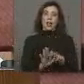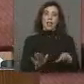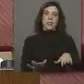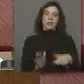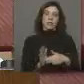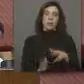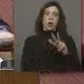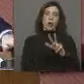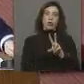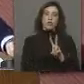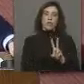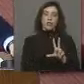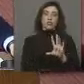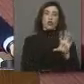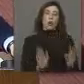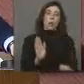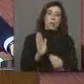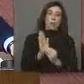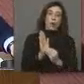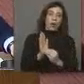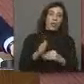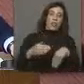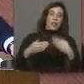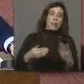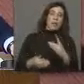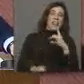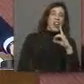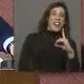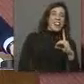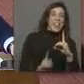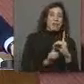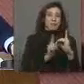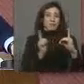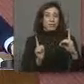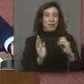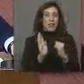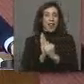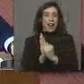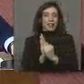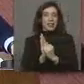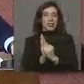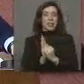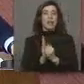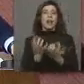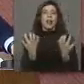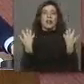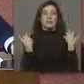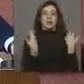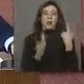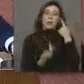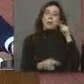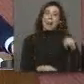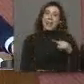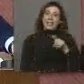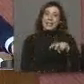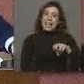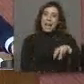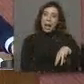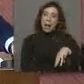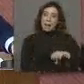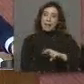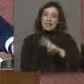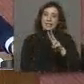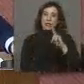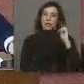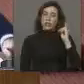.828 agregando a continuación de la letra D del articulado la atribución para que sea el Senama, Servicio